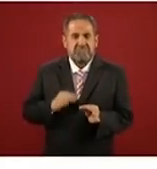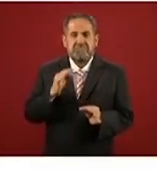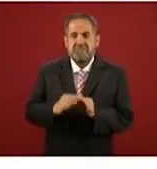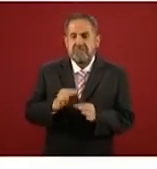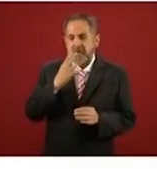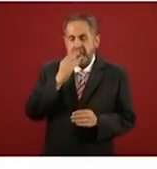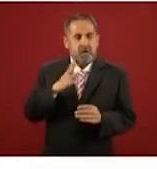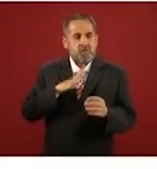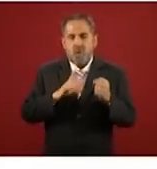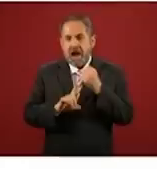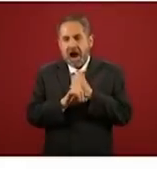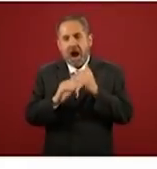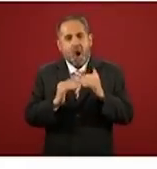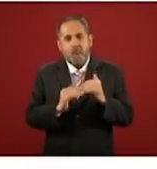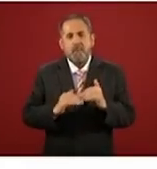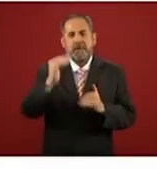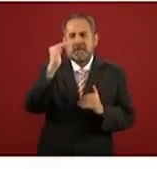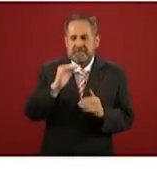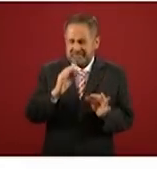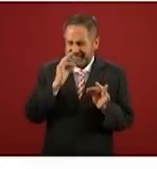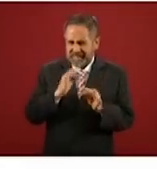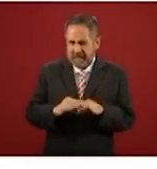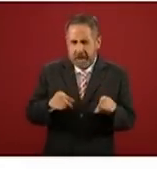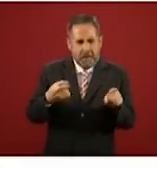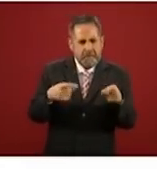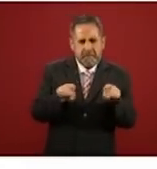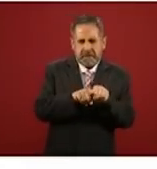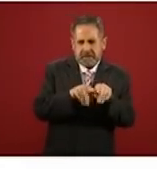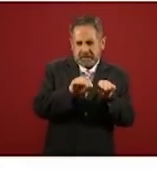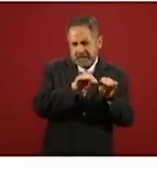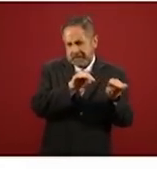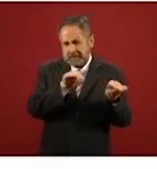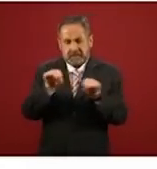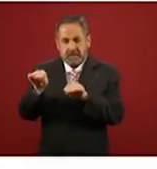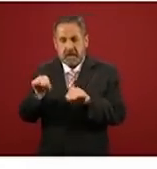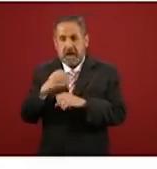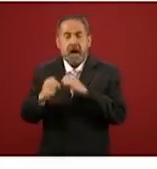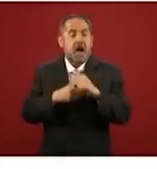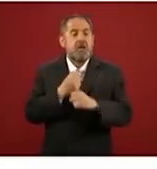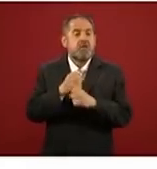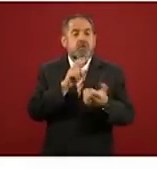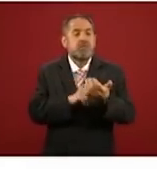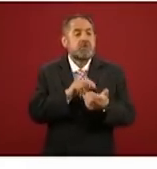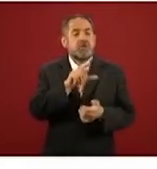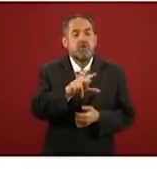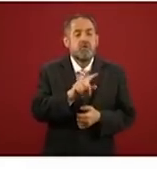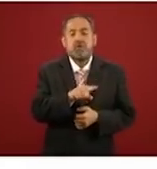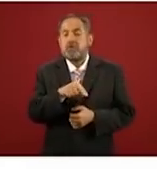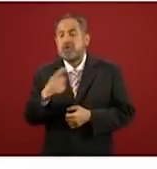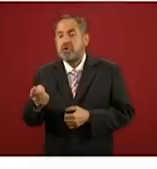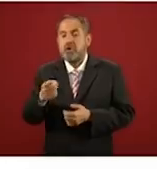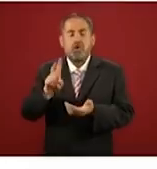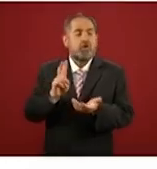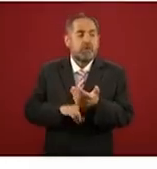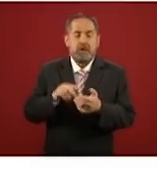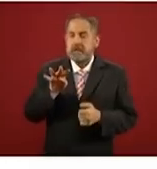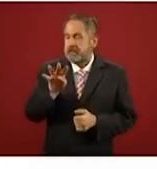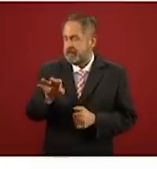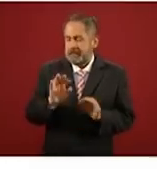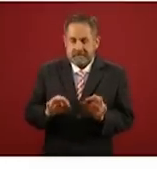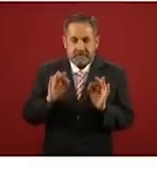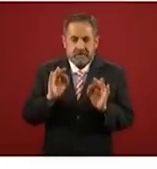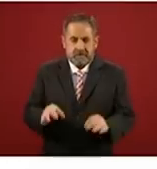no hay aumentos es exactamente la misma gráfica del 2018 en el 2019